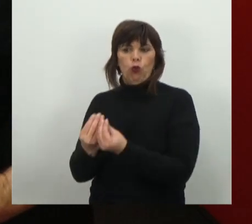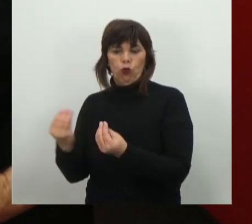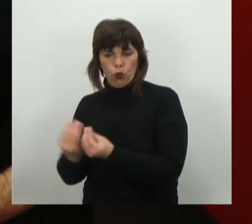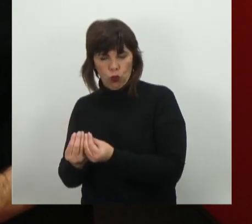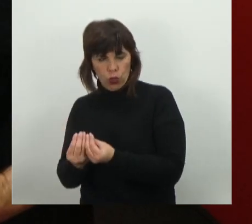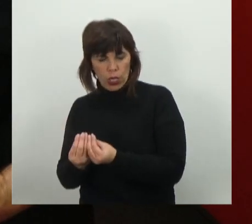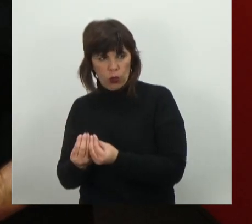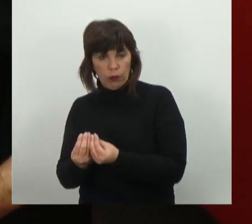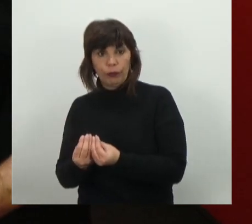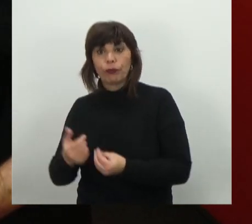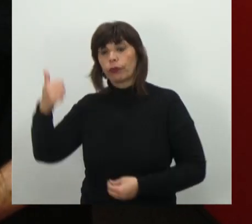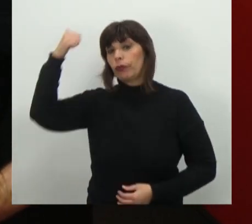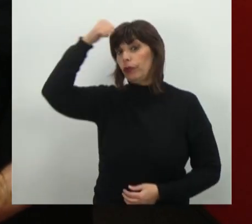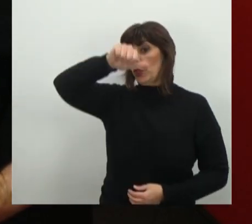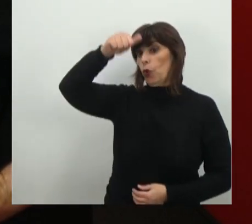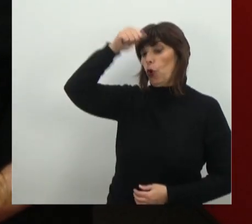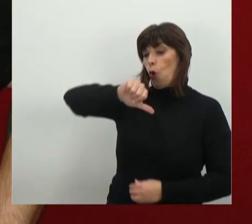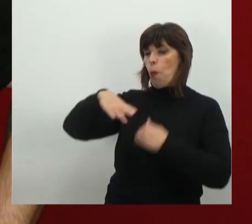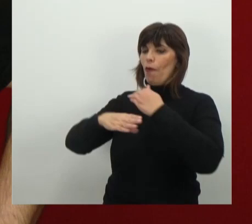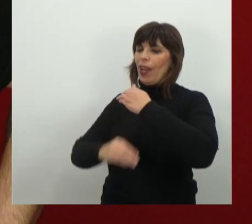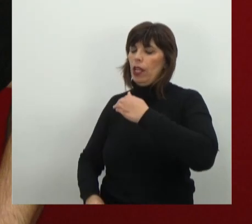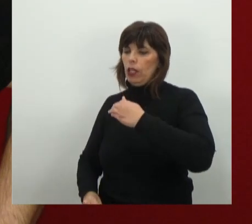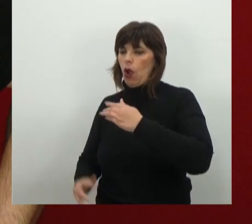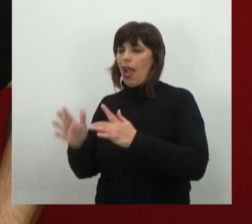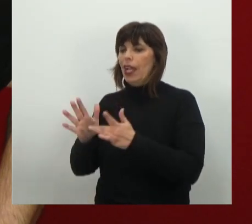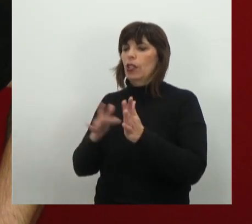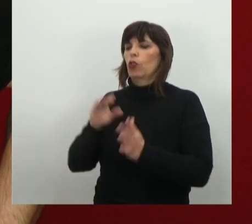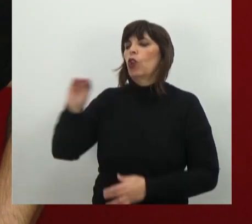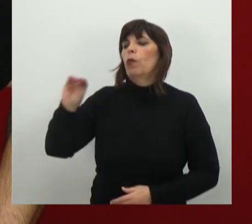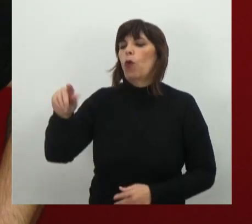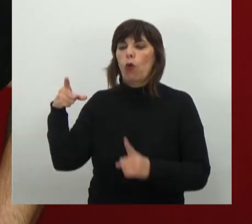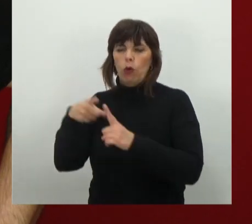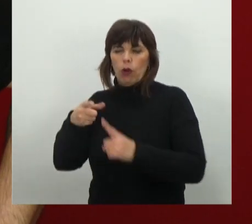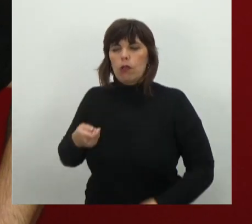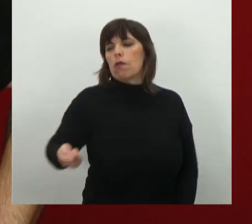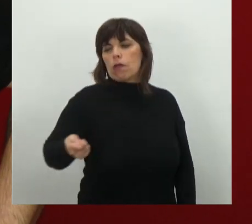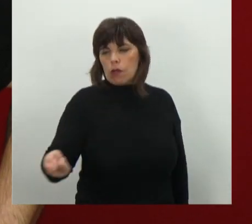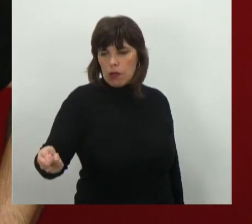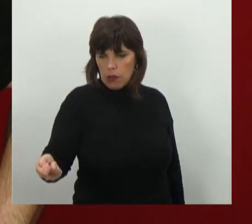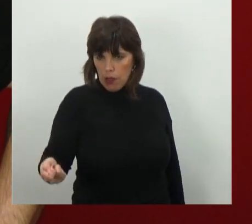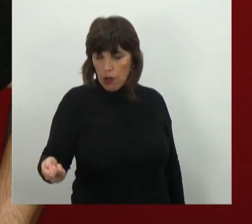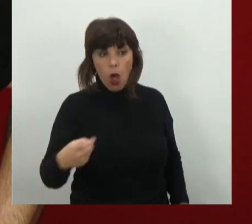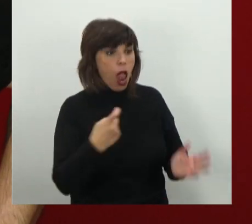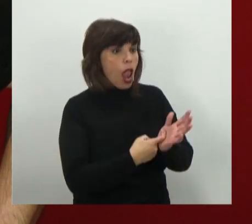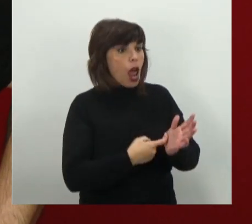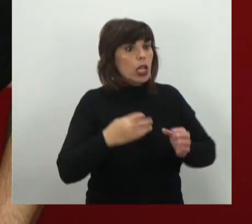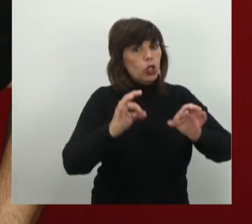oído? La ley siempre te lleva a la tentación. La gracia nunca te lleva a la